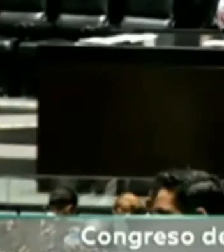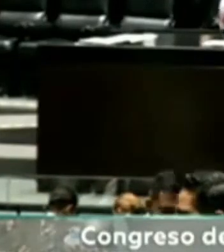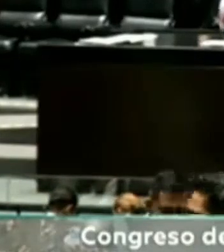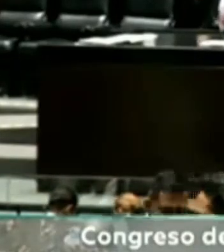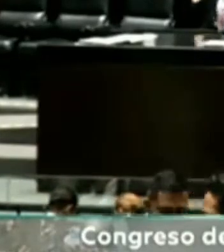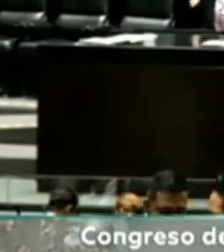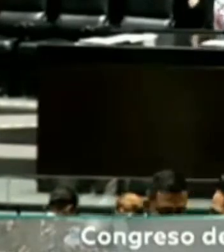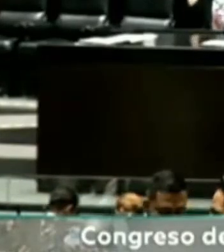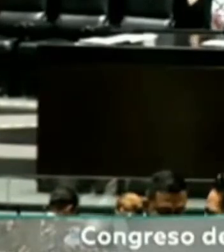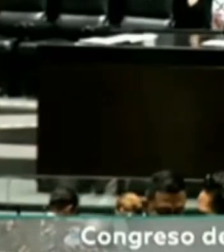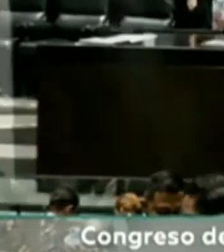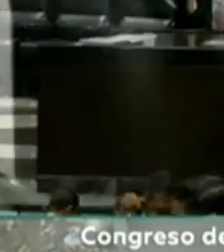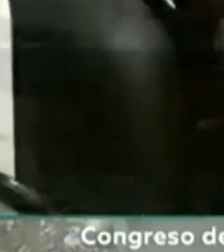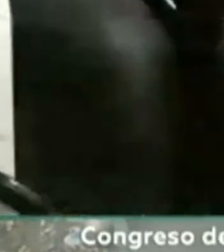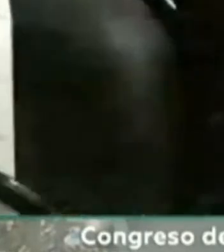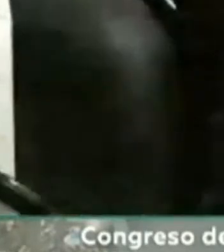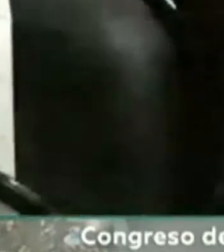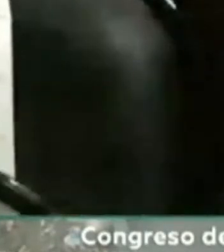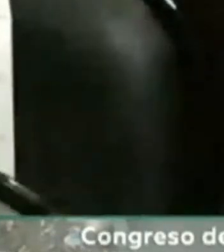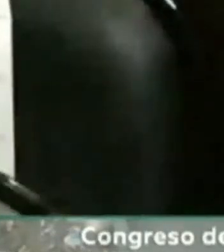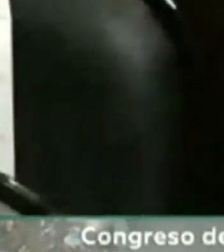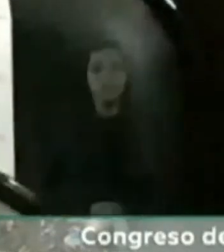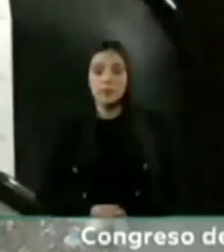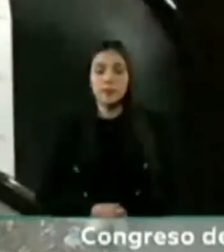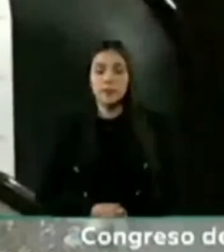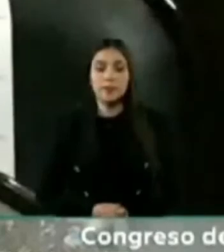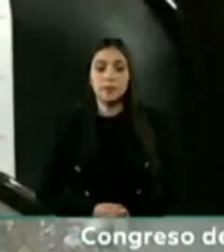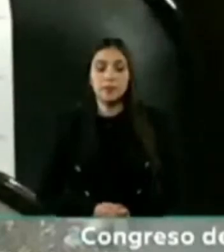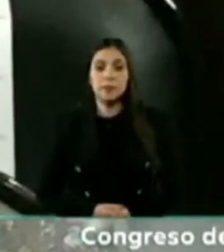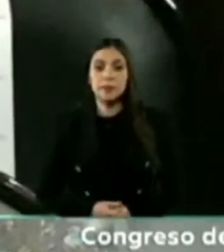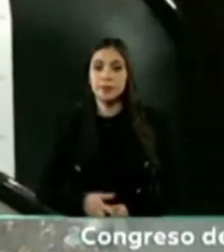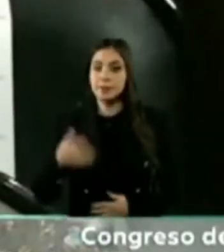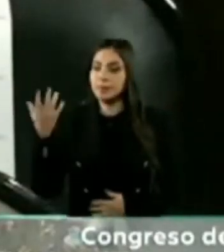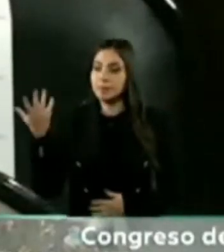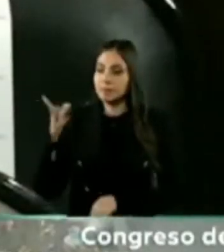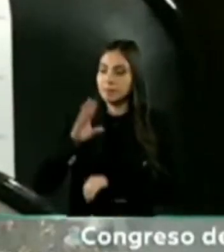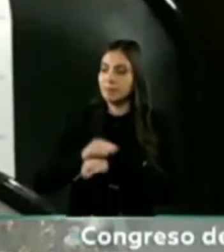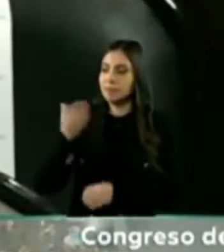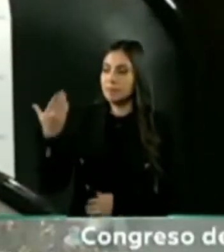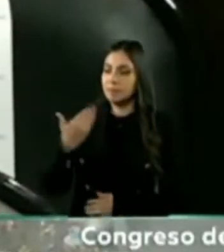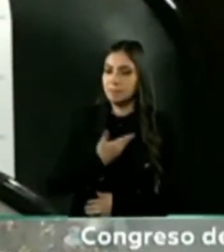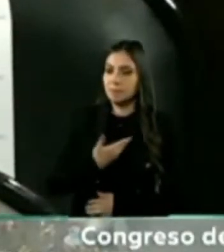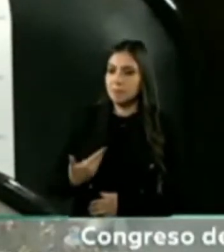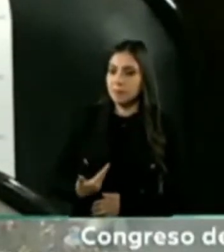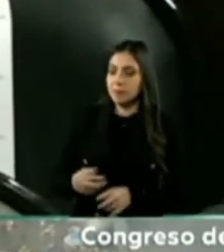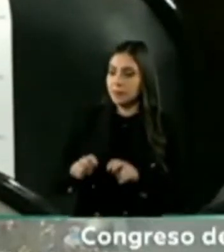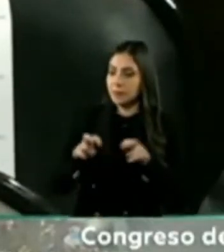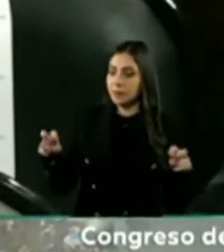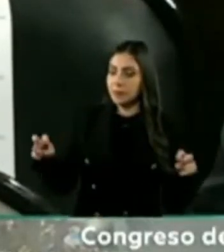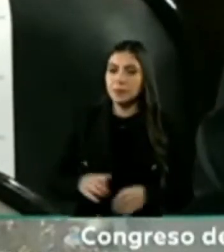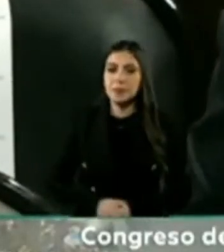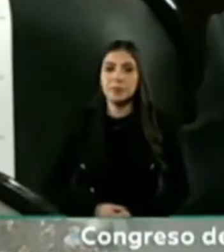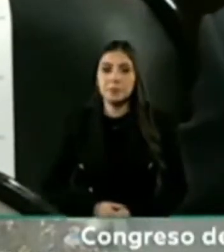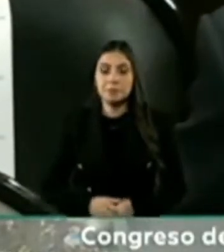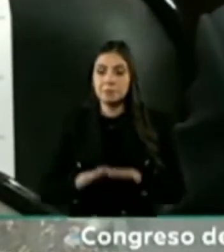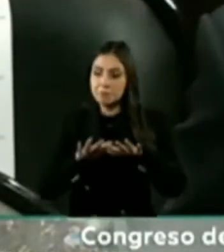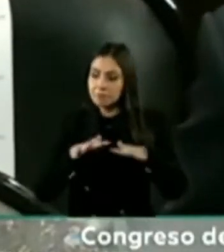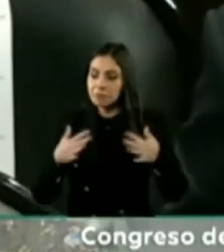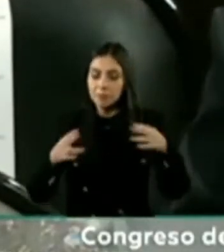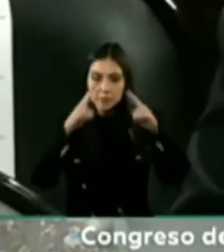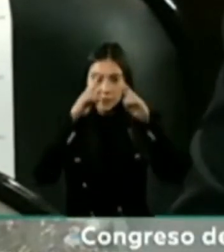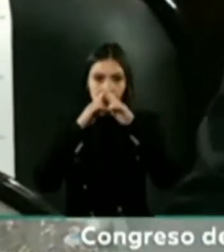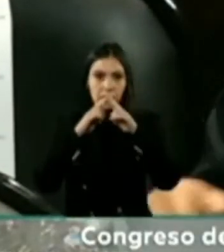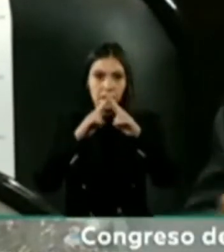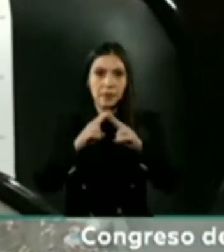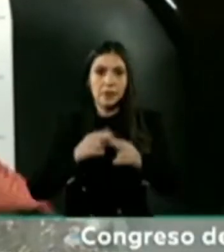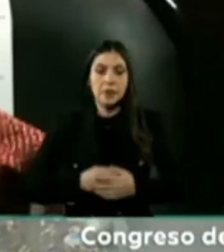casi 35.9 millones, y que eso representa algo, representa todo el poder.